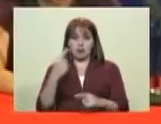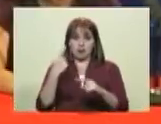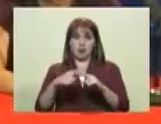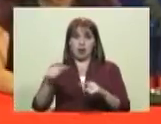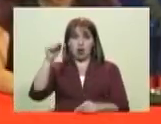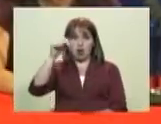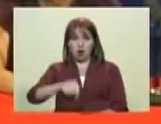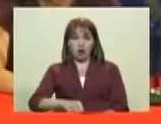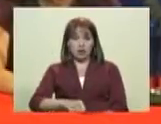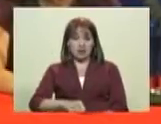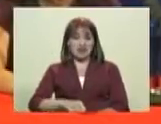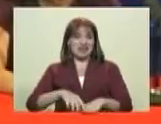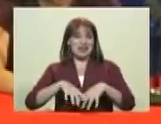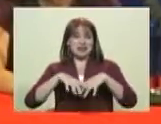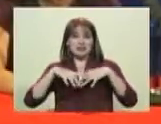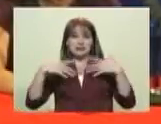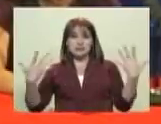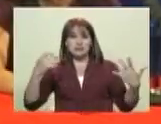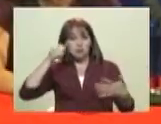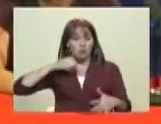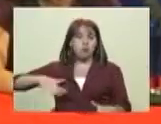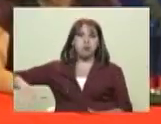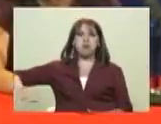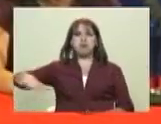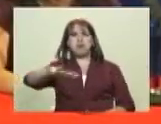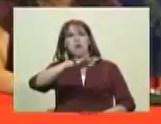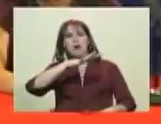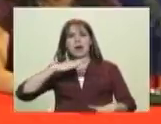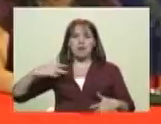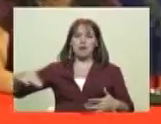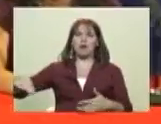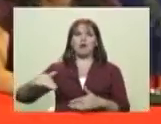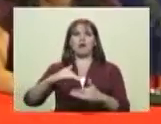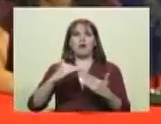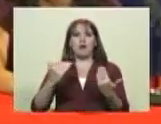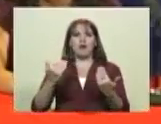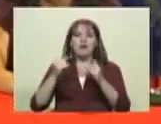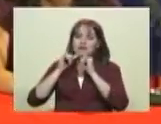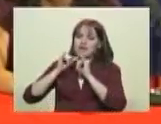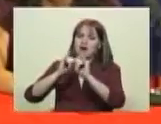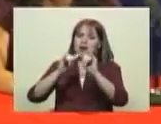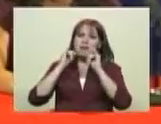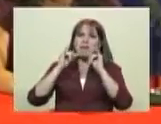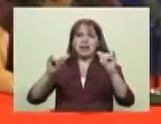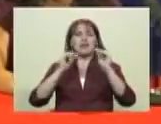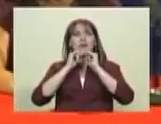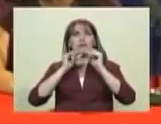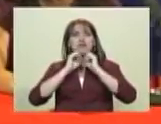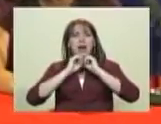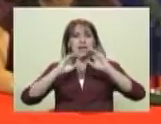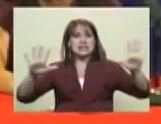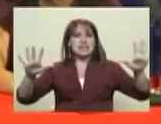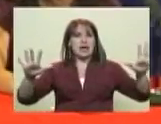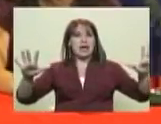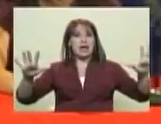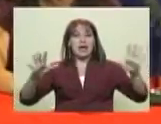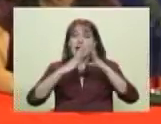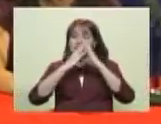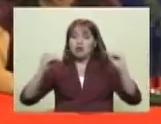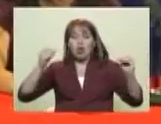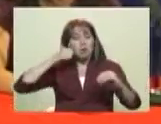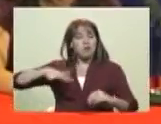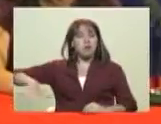que hubo fue pueblo hablando, no pueblo votando por un candidato o una candidata. fue principalmente